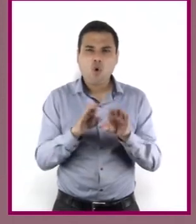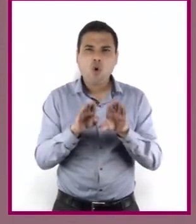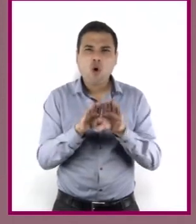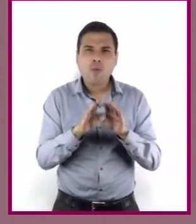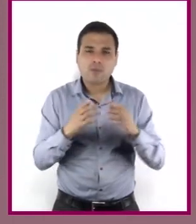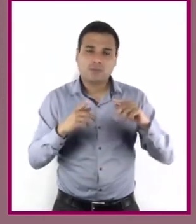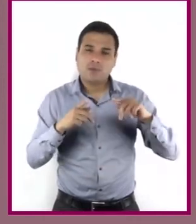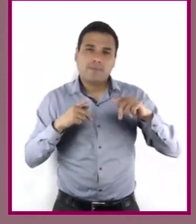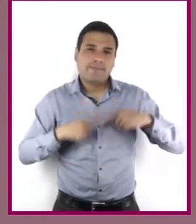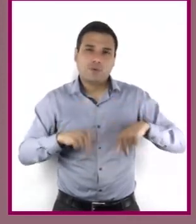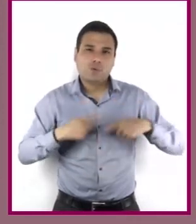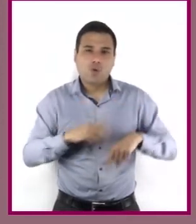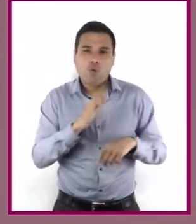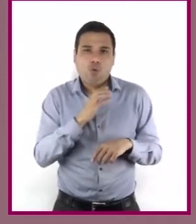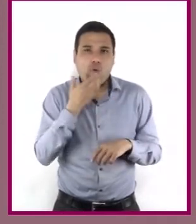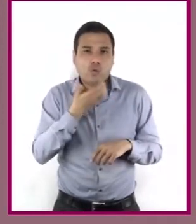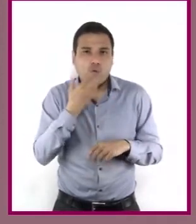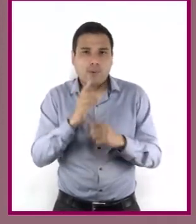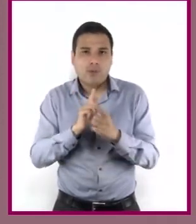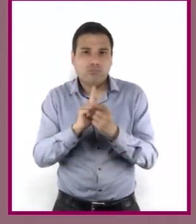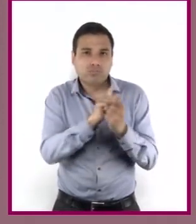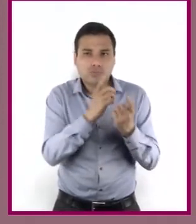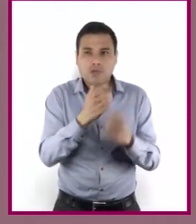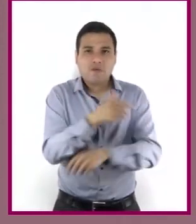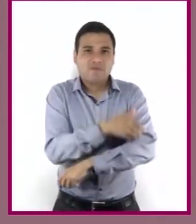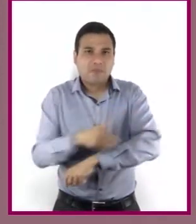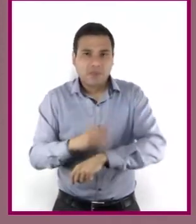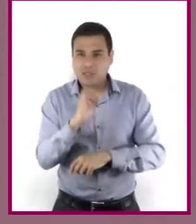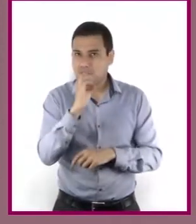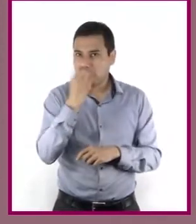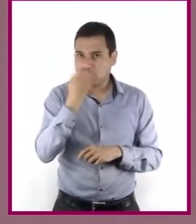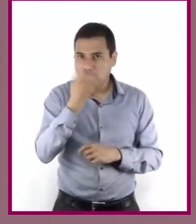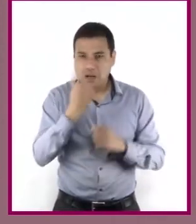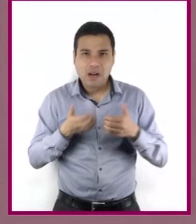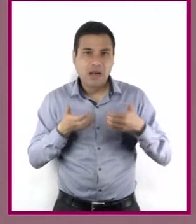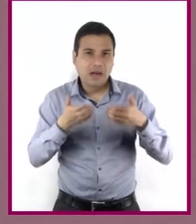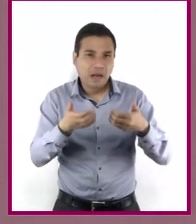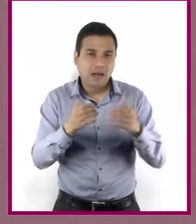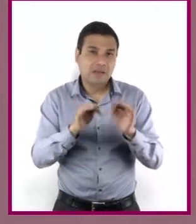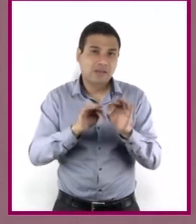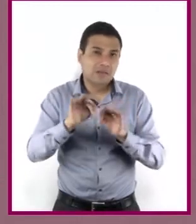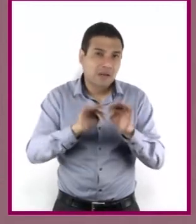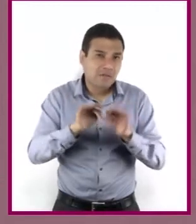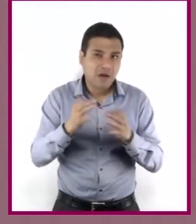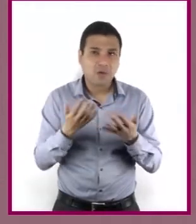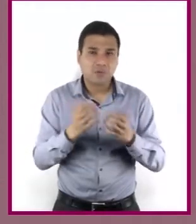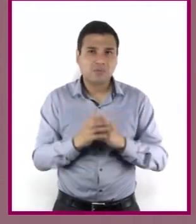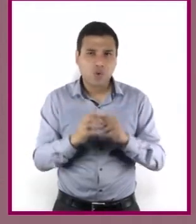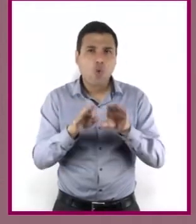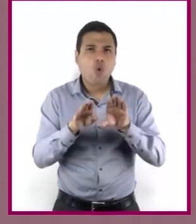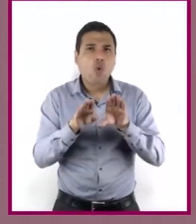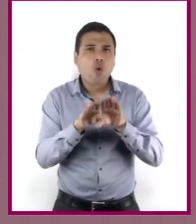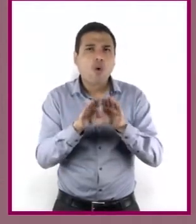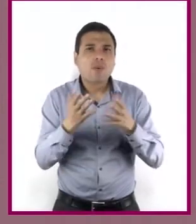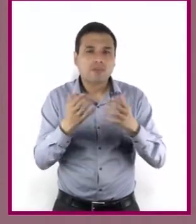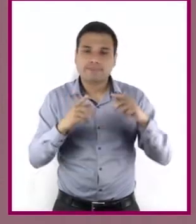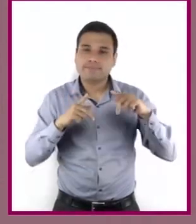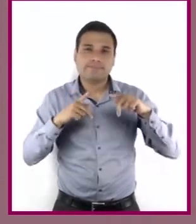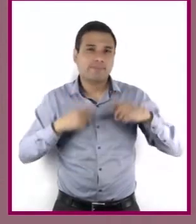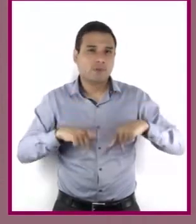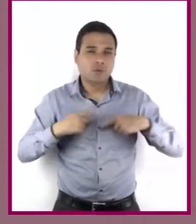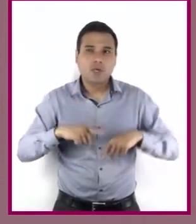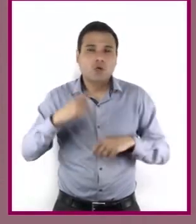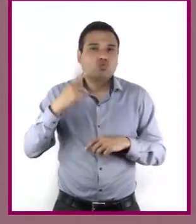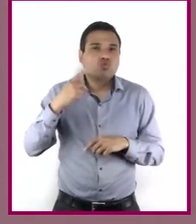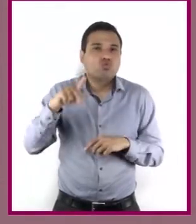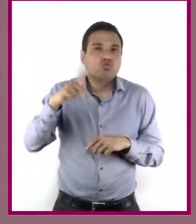relaciones sociales, muchas veces dentro de la familia, en la escuela, en la calle, en el trabajo, y se da a partir de la formación de estereotipos y